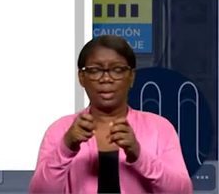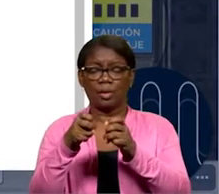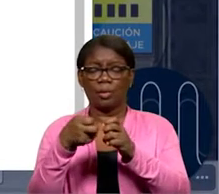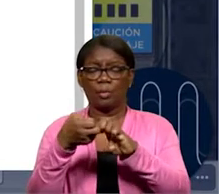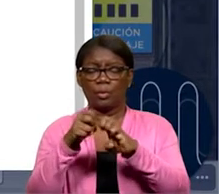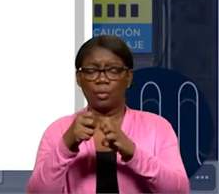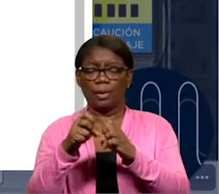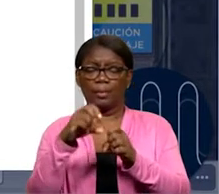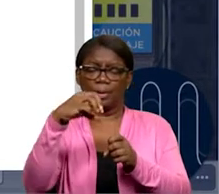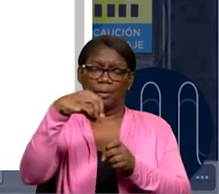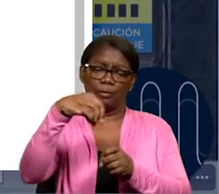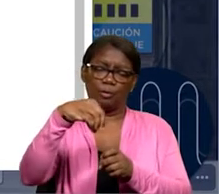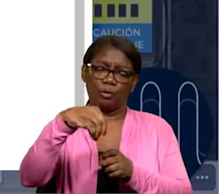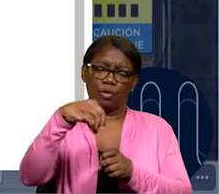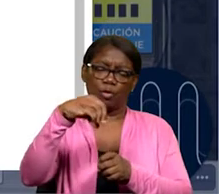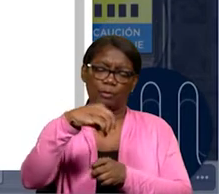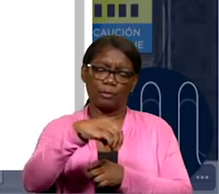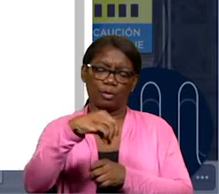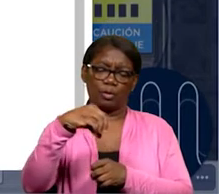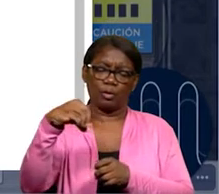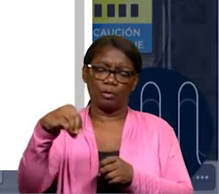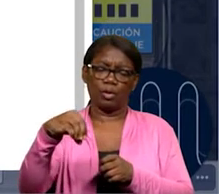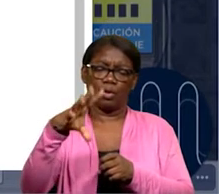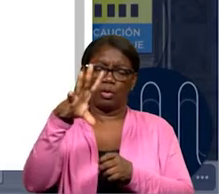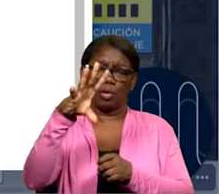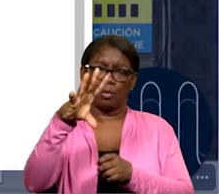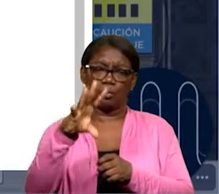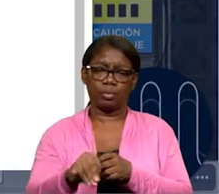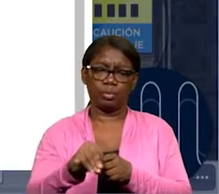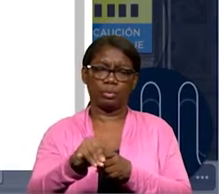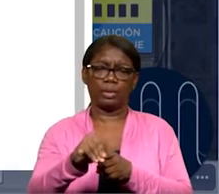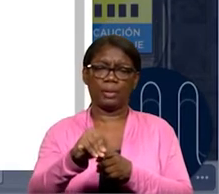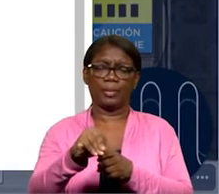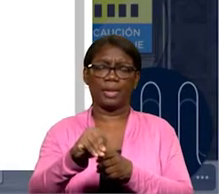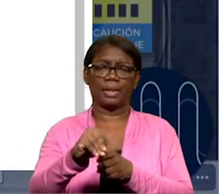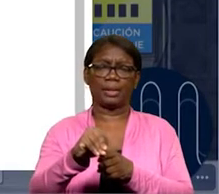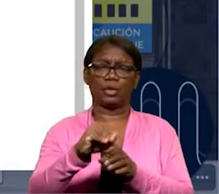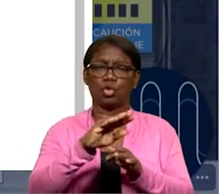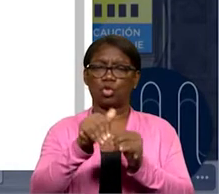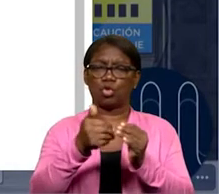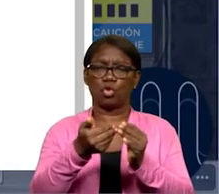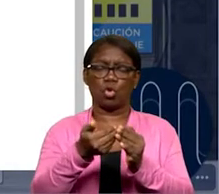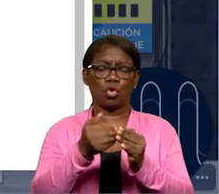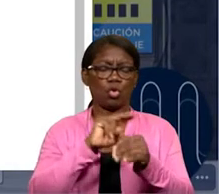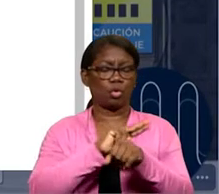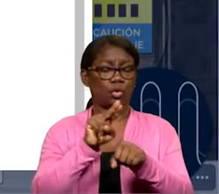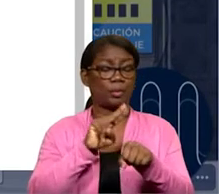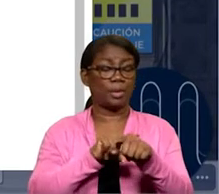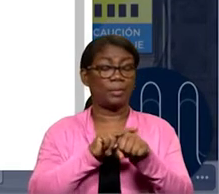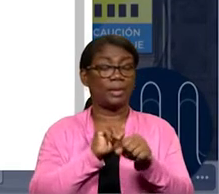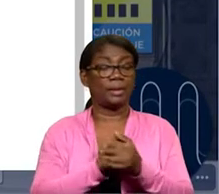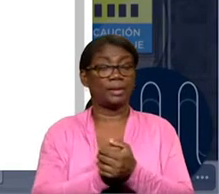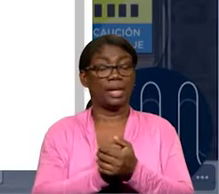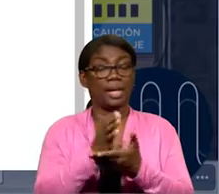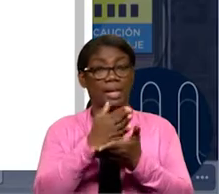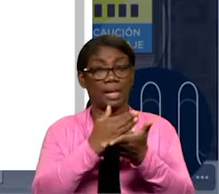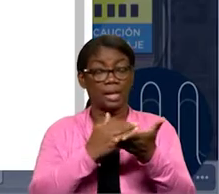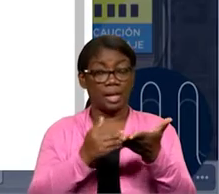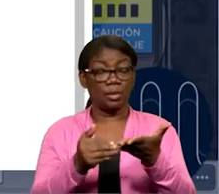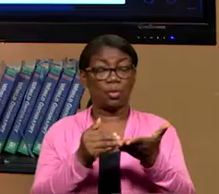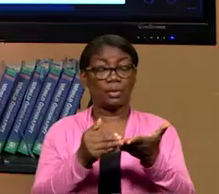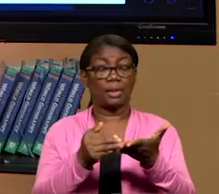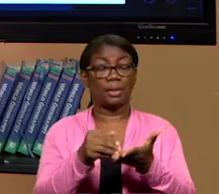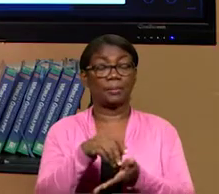la retroalimentación, automáticamente apaga todas las lámparas. ¿Okay? Normalmente en algunas tecnologías, cuando